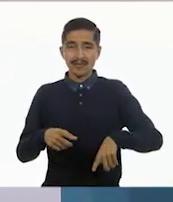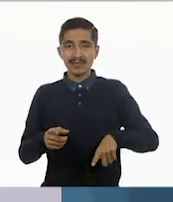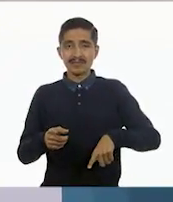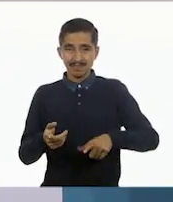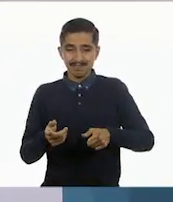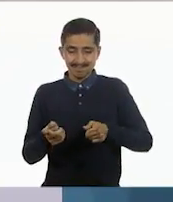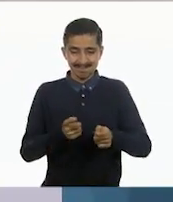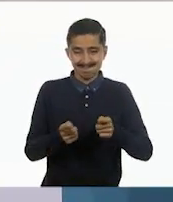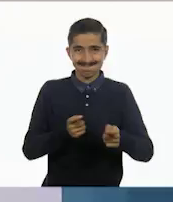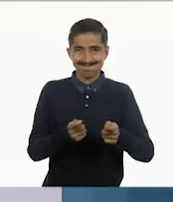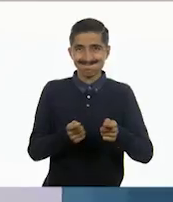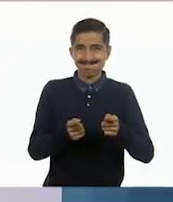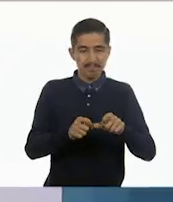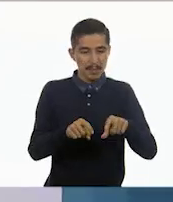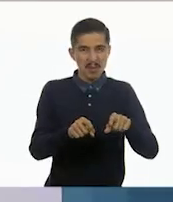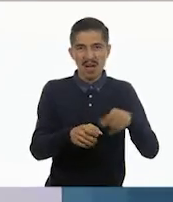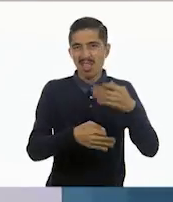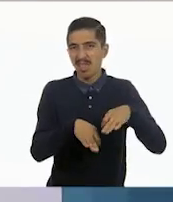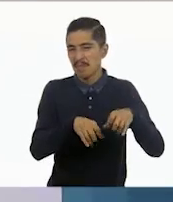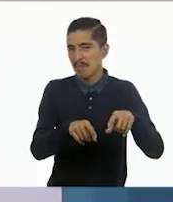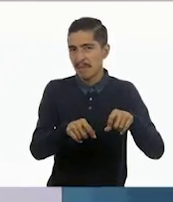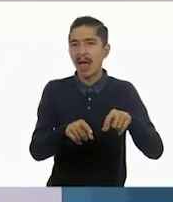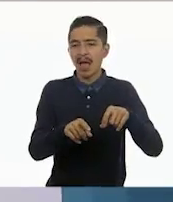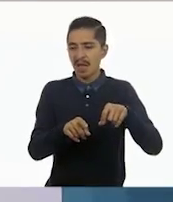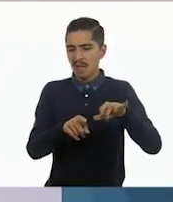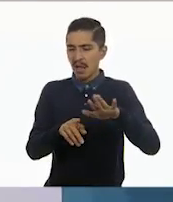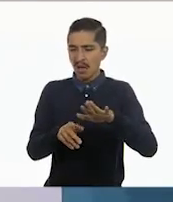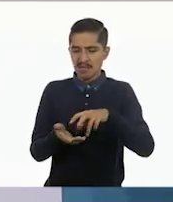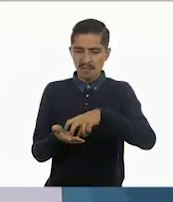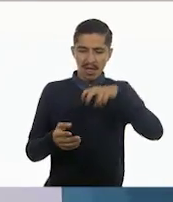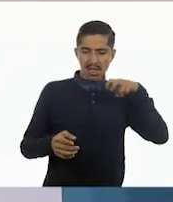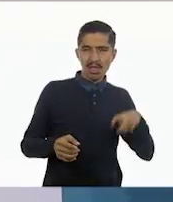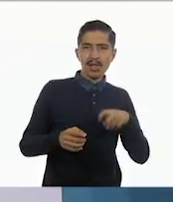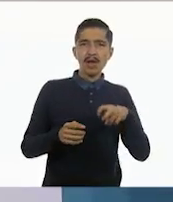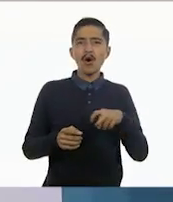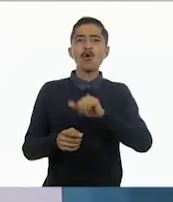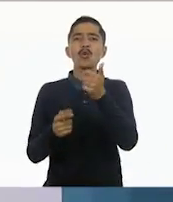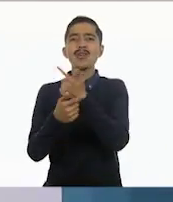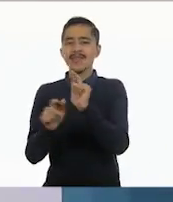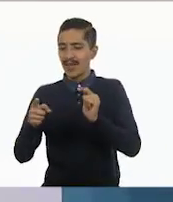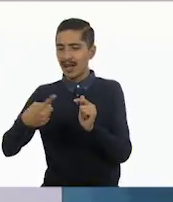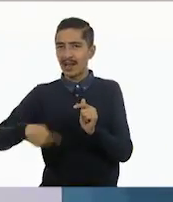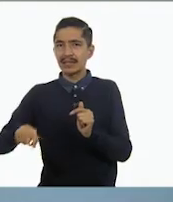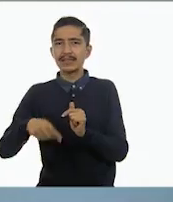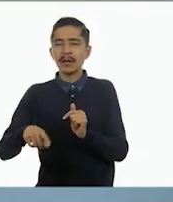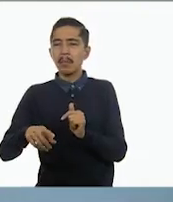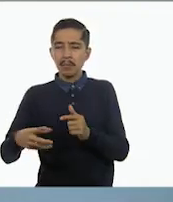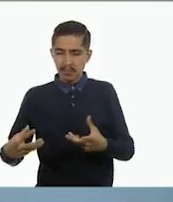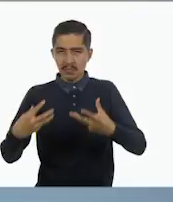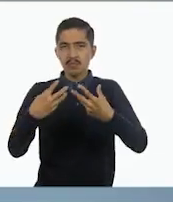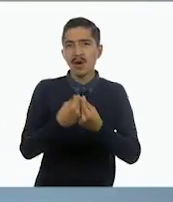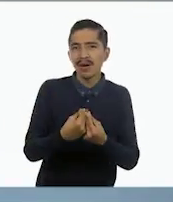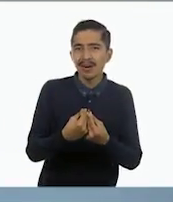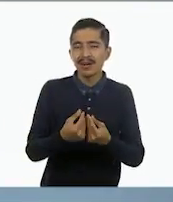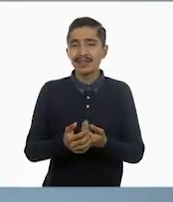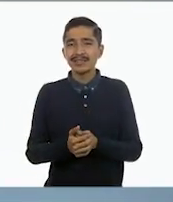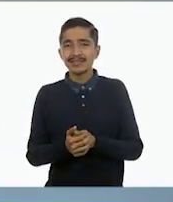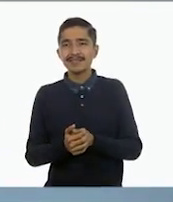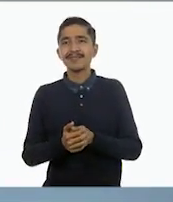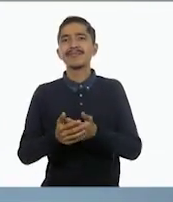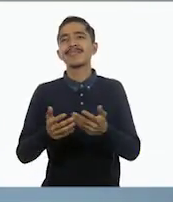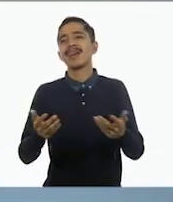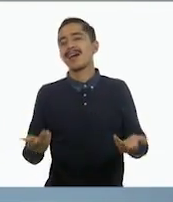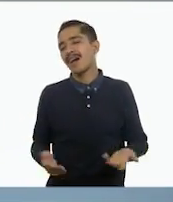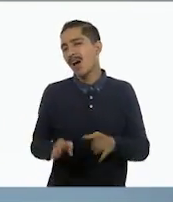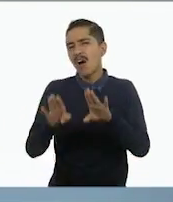del gobierno de Maximiliano y, en cambio, algunos liberales aceptaron formar parte del Segundo Imperio. ¡Ah! ¿Y entonces